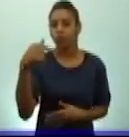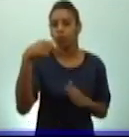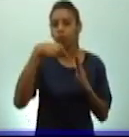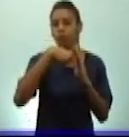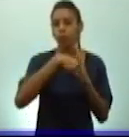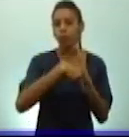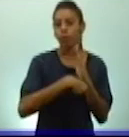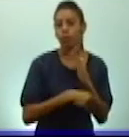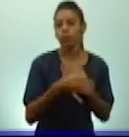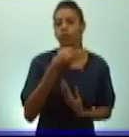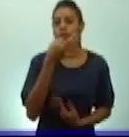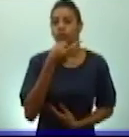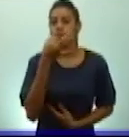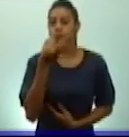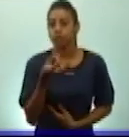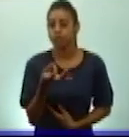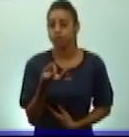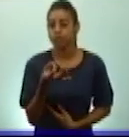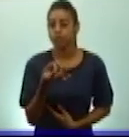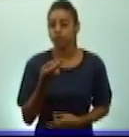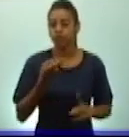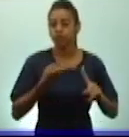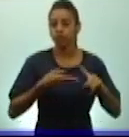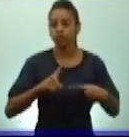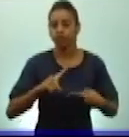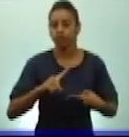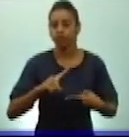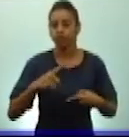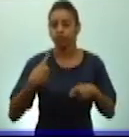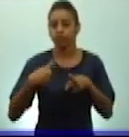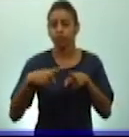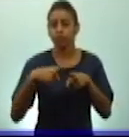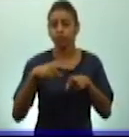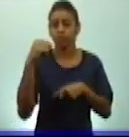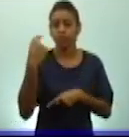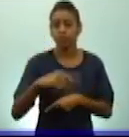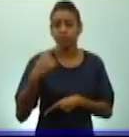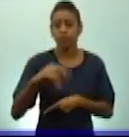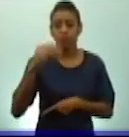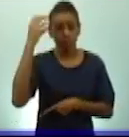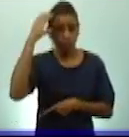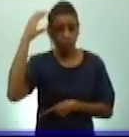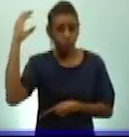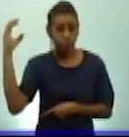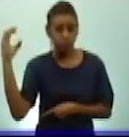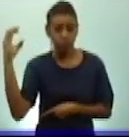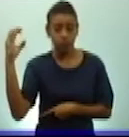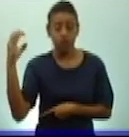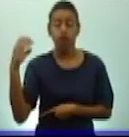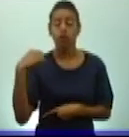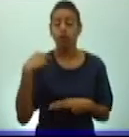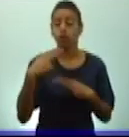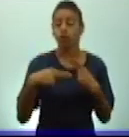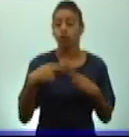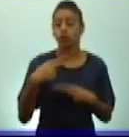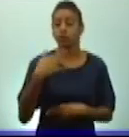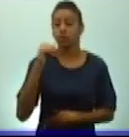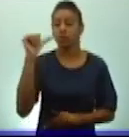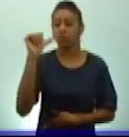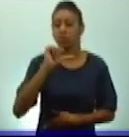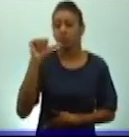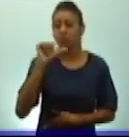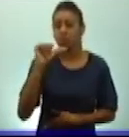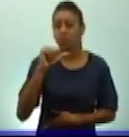poder ejemplificar esa reacción de la burguesía nativa y del imperialismo, hubo acciones hostiles, pero